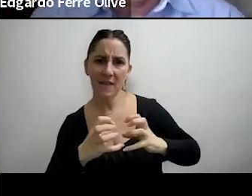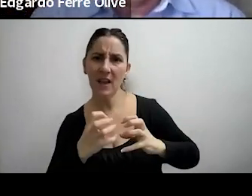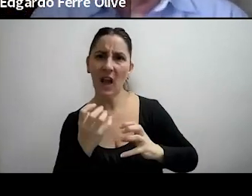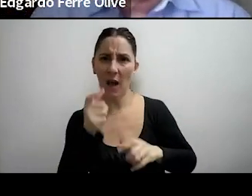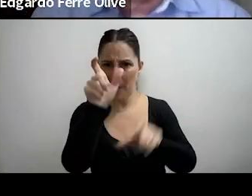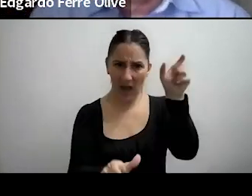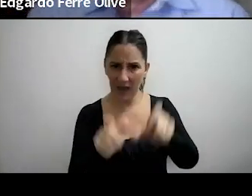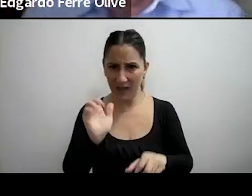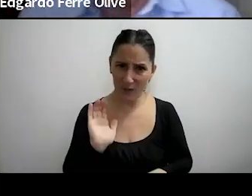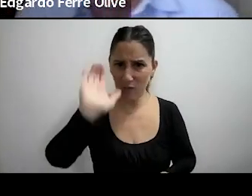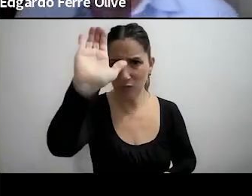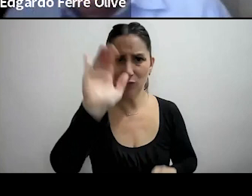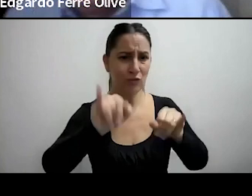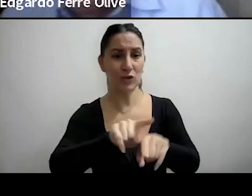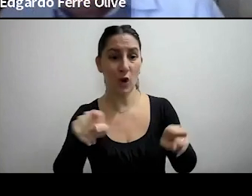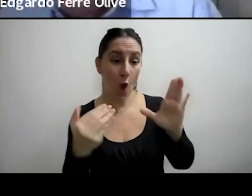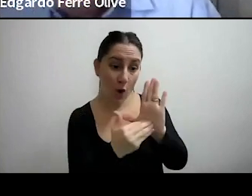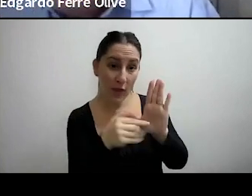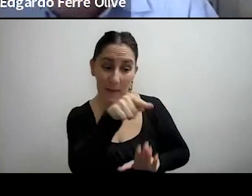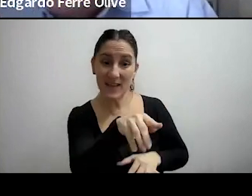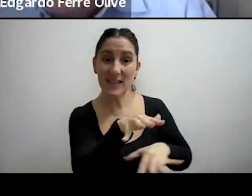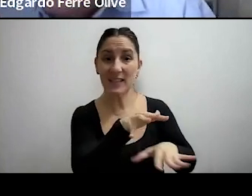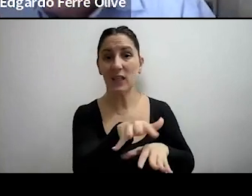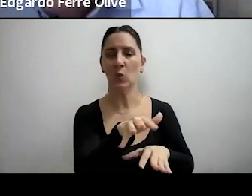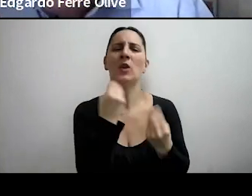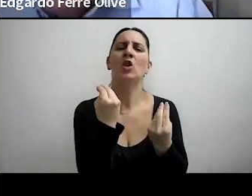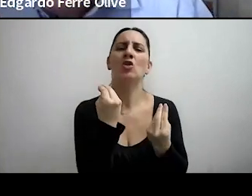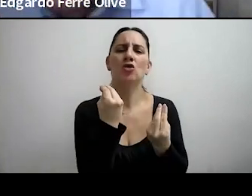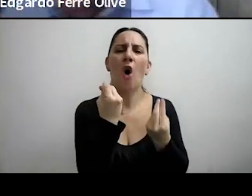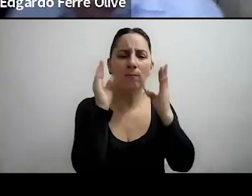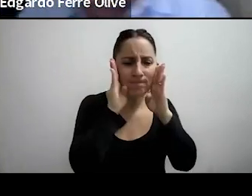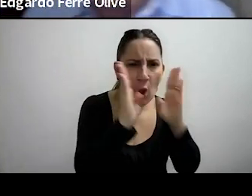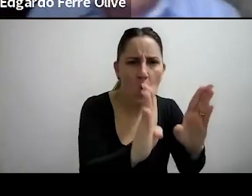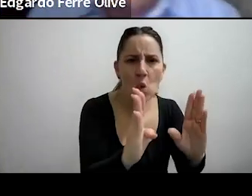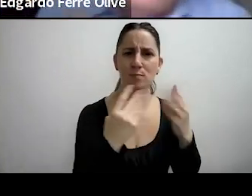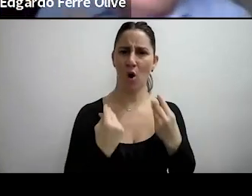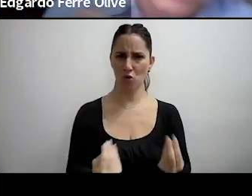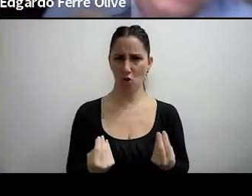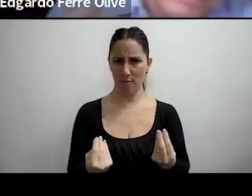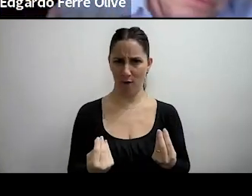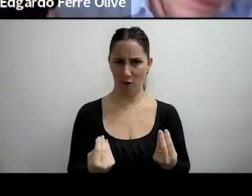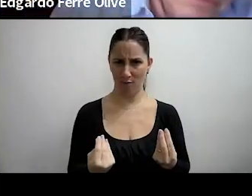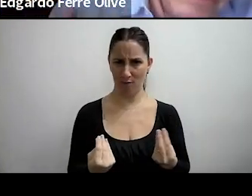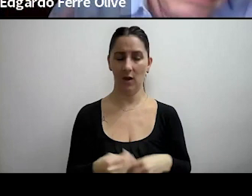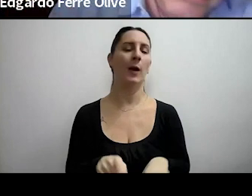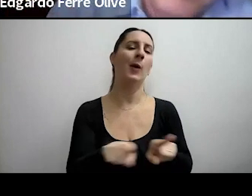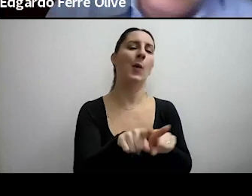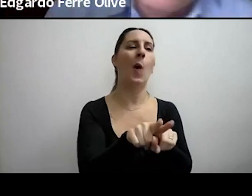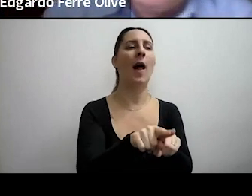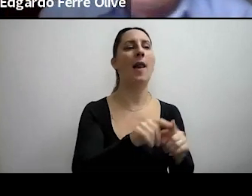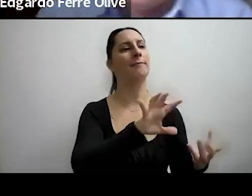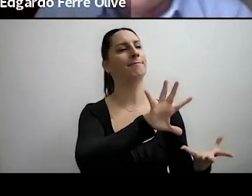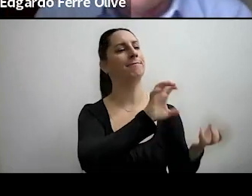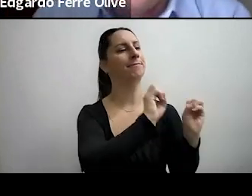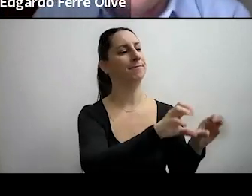no. Entonces, en función de eso, tengo que ver qué tratamiento le voy a dar a los residuos. No es lo mismo un residuo ferroso